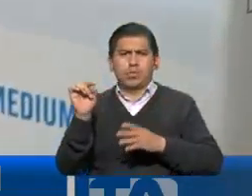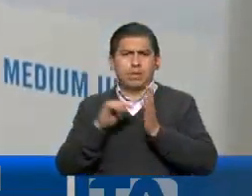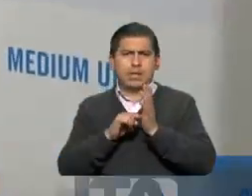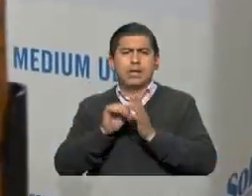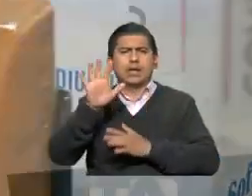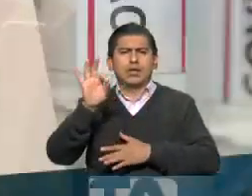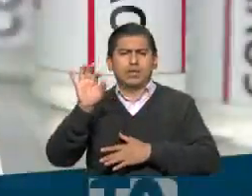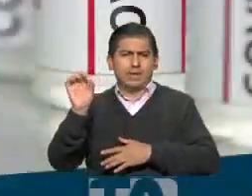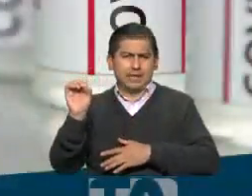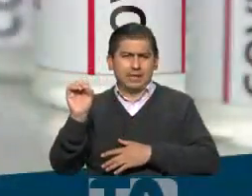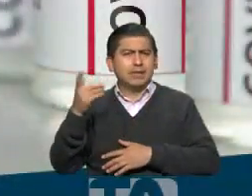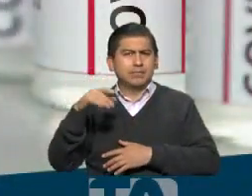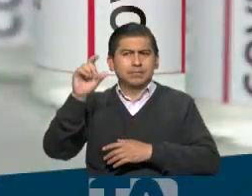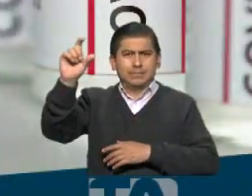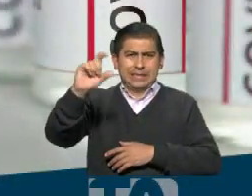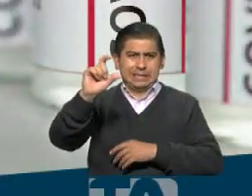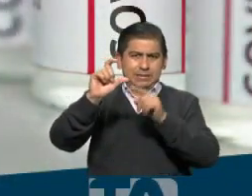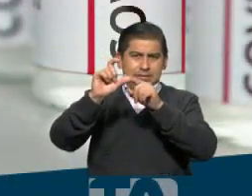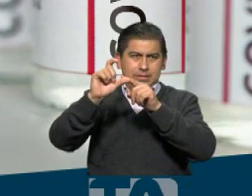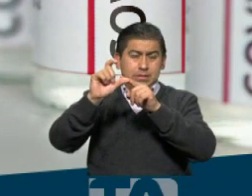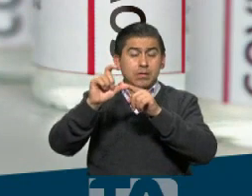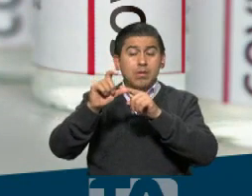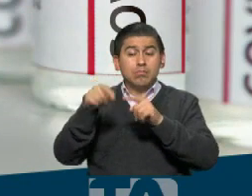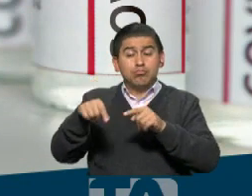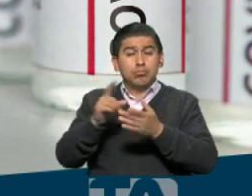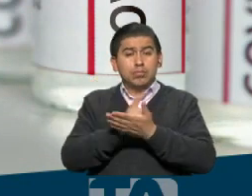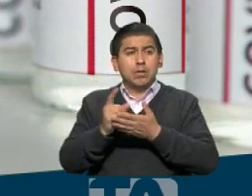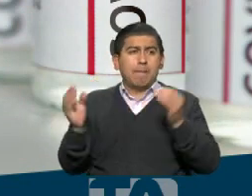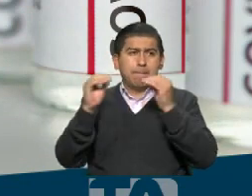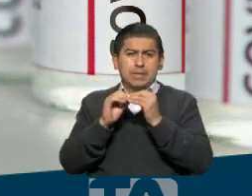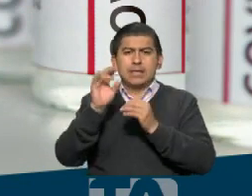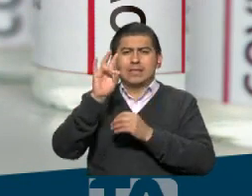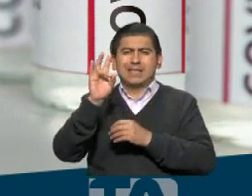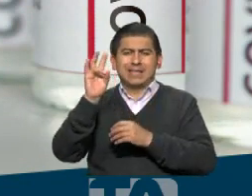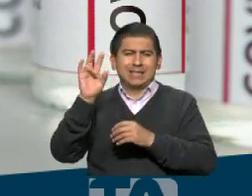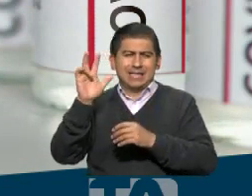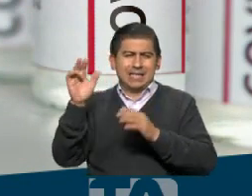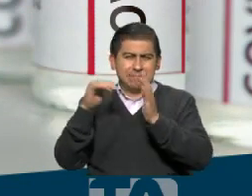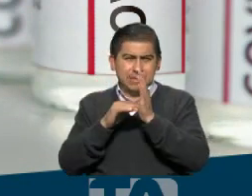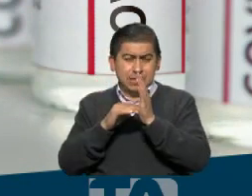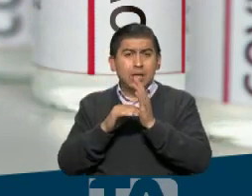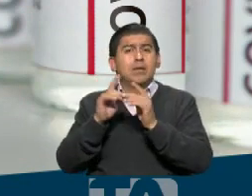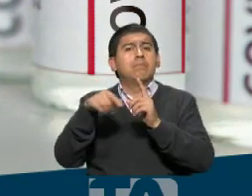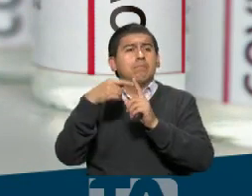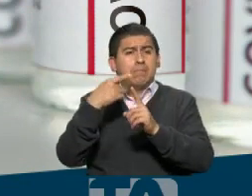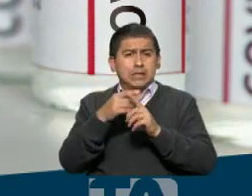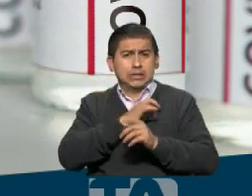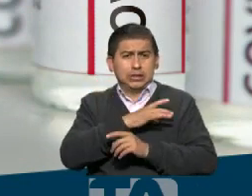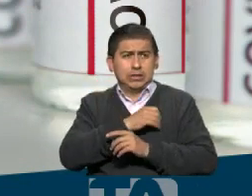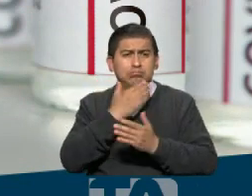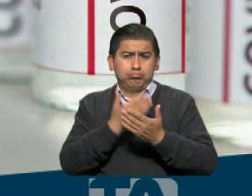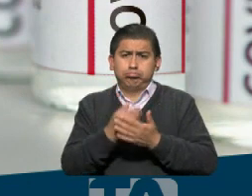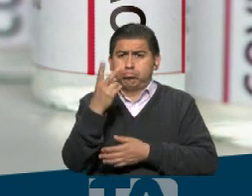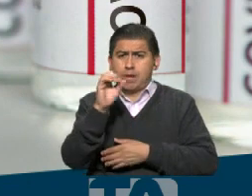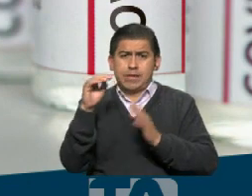31.590 dosis de vacunas Pfizer. Esta semana Ecuador recibió 73.710 dosis más, mientras que el gobierno de